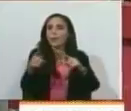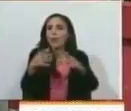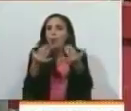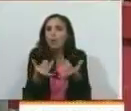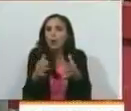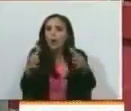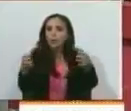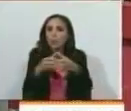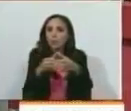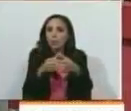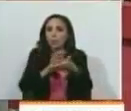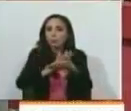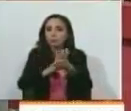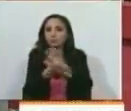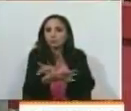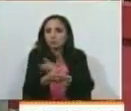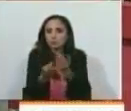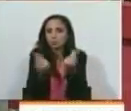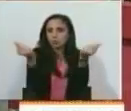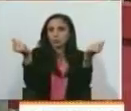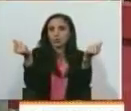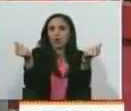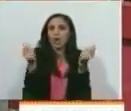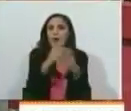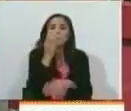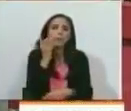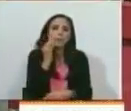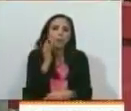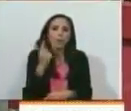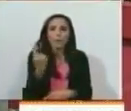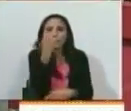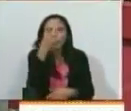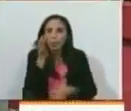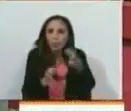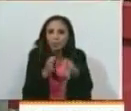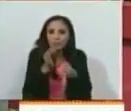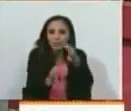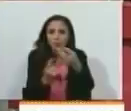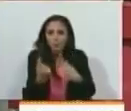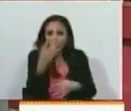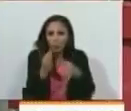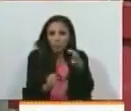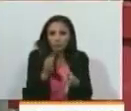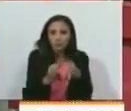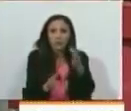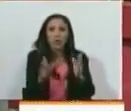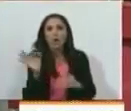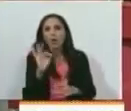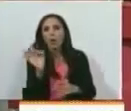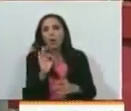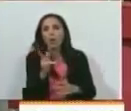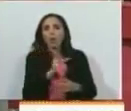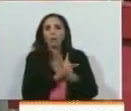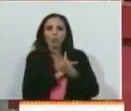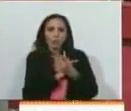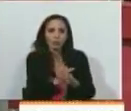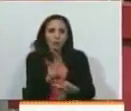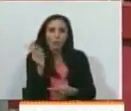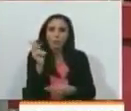Primero Justicia, por ejemplo. Ya no es partido. Ya no es partido, ni es partido Voluntad Popular. Ellos ya no son partido.